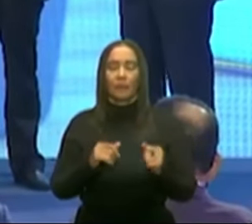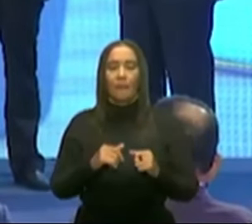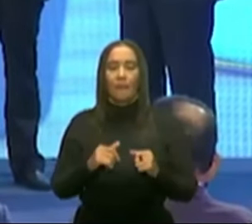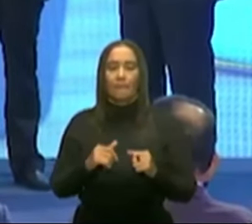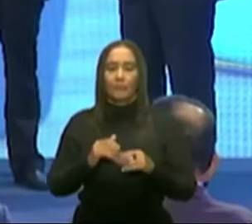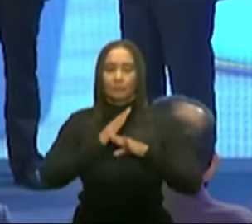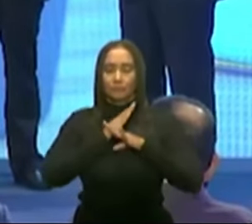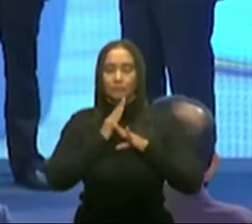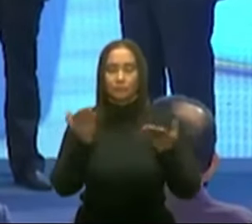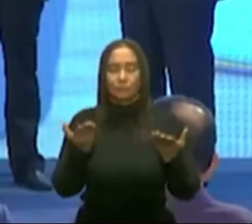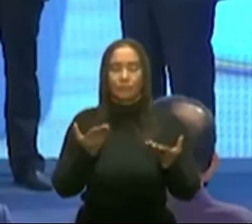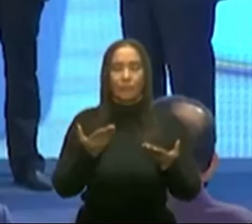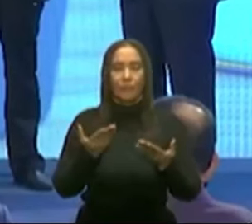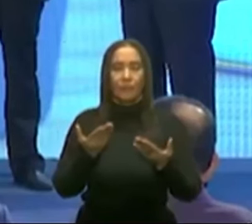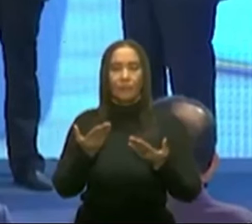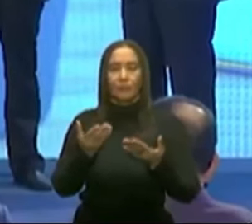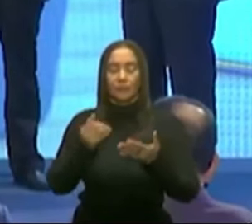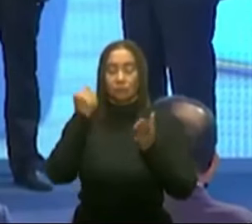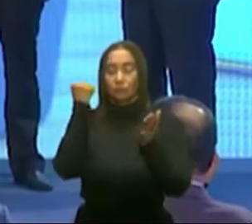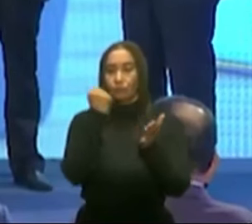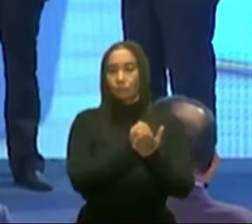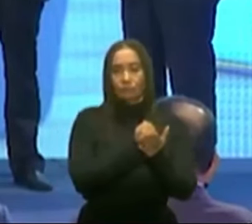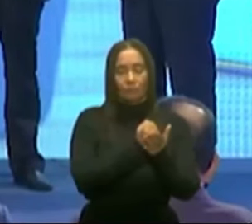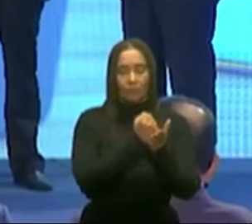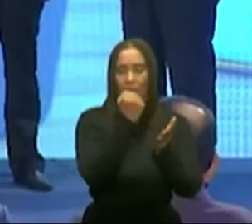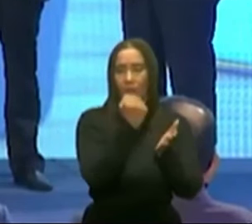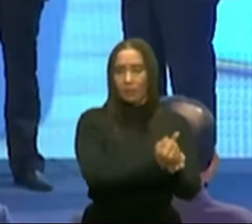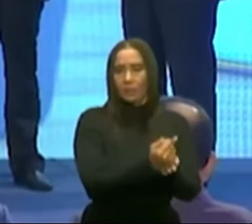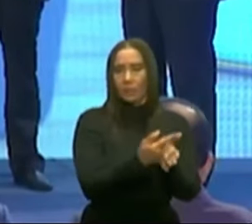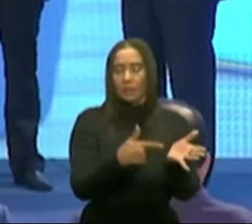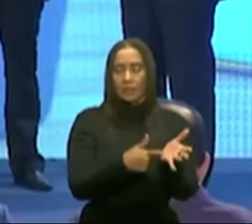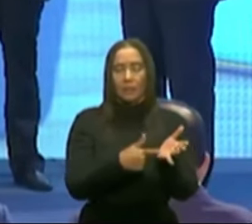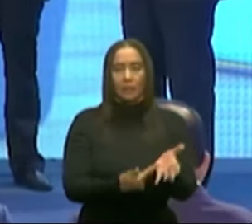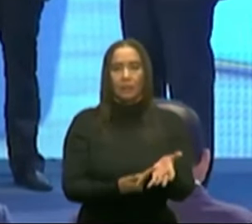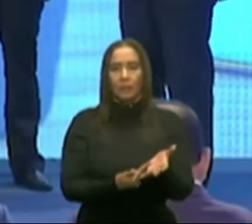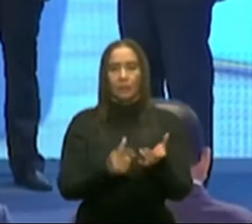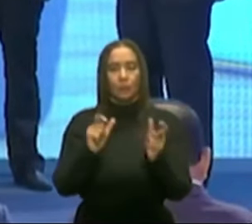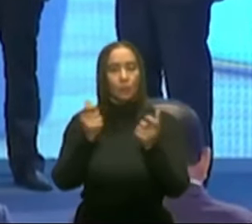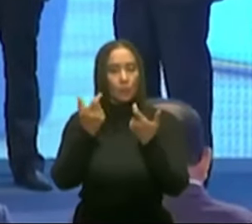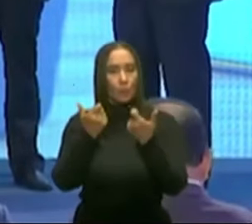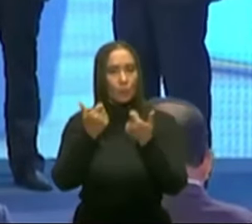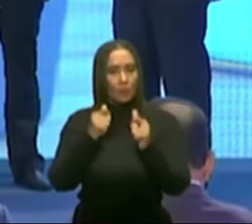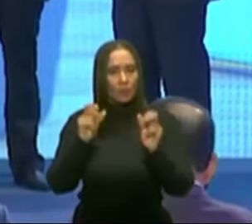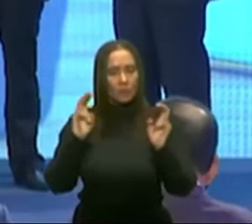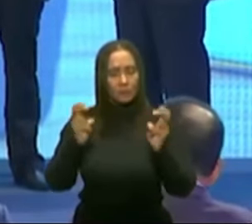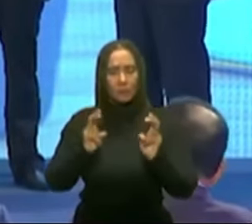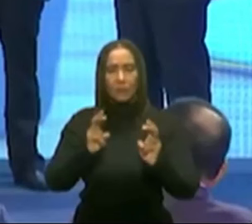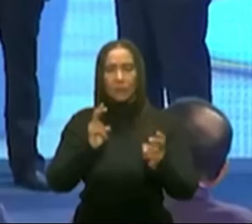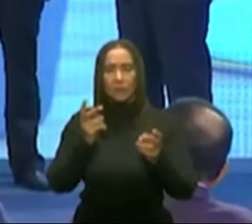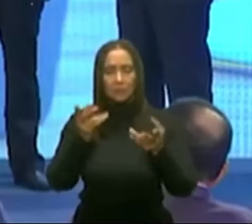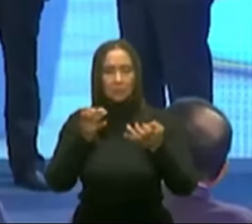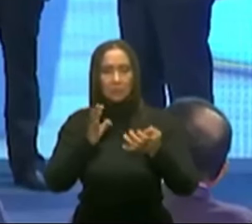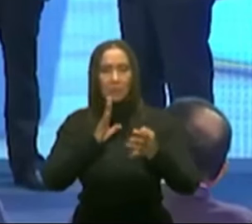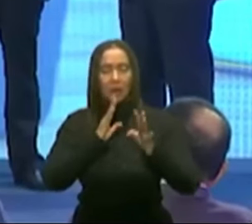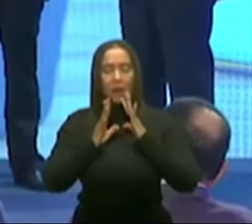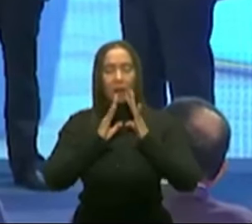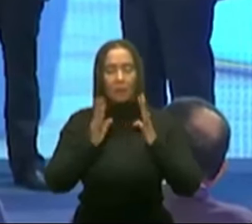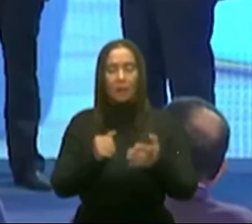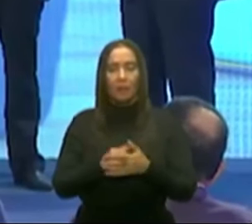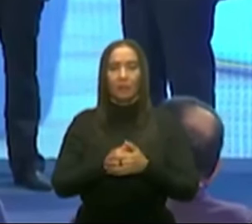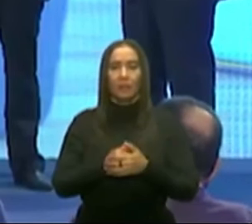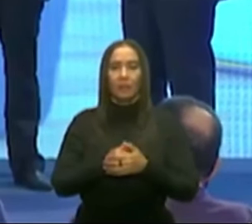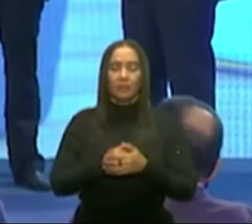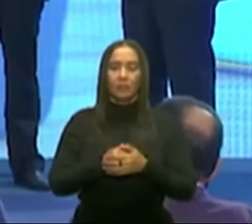cortapisas, sin etiquetado sobre cualquier tema y sin correr el